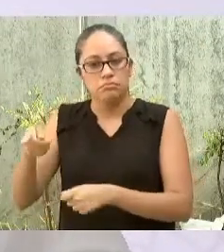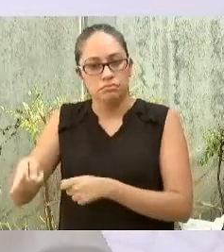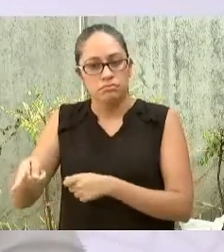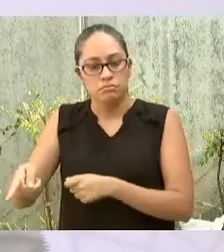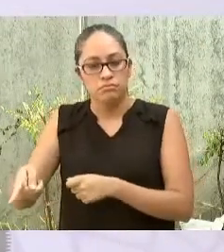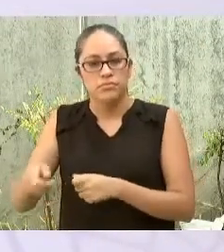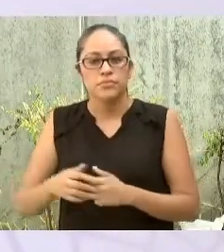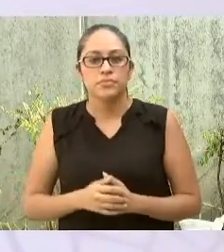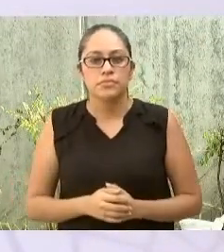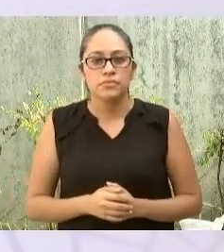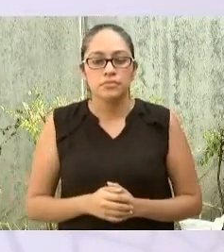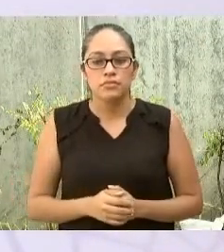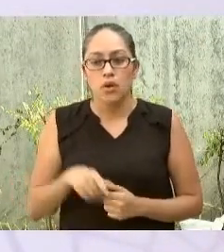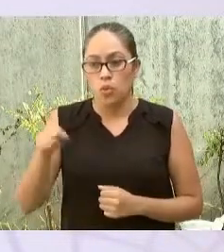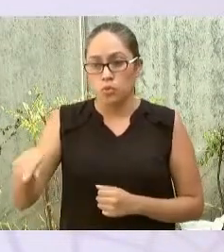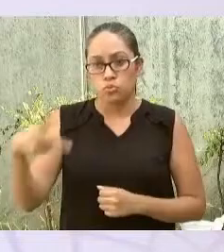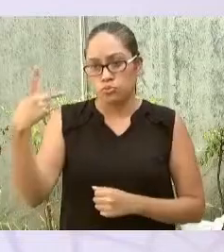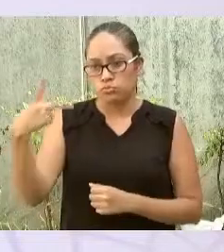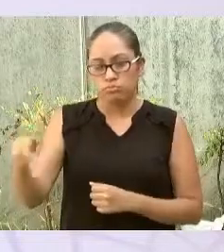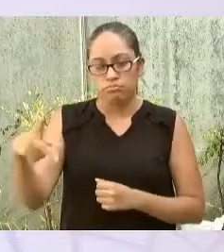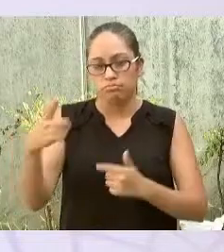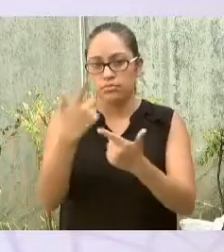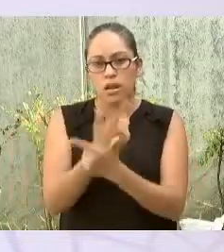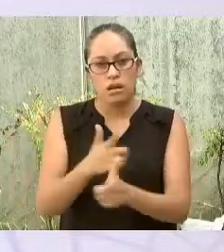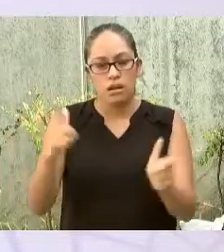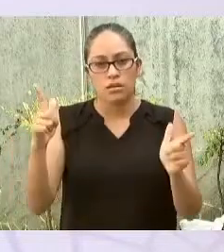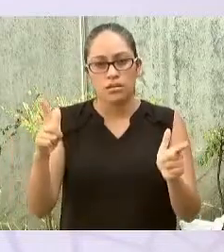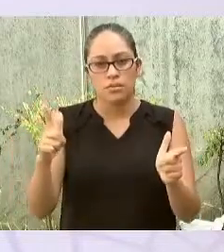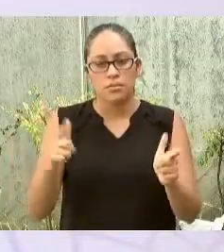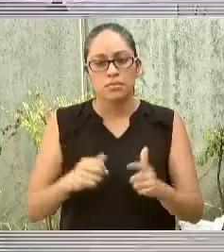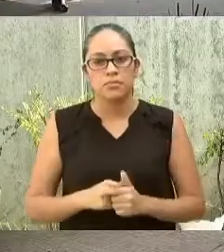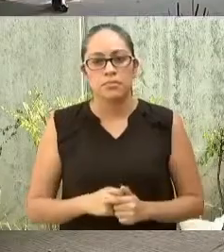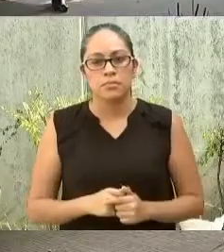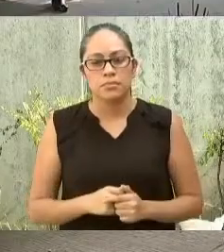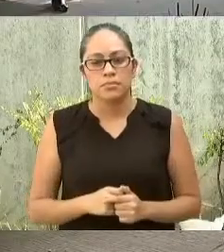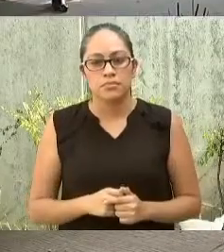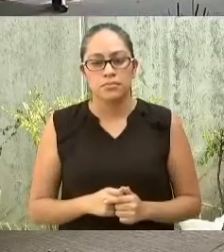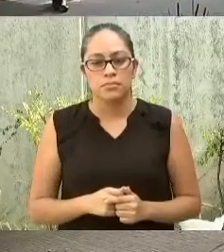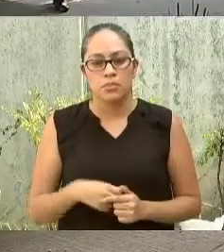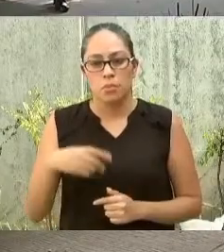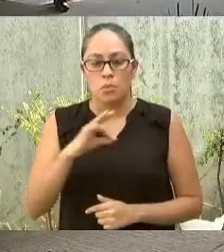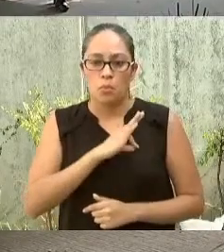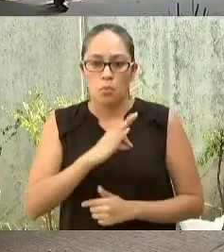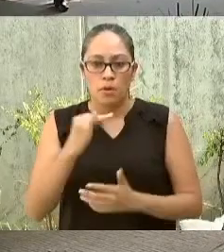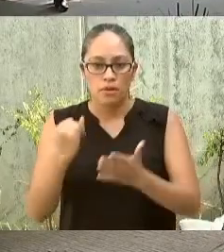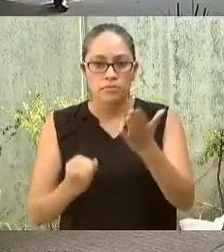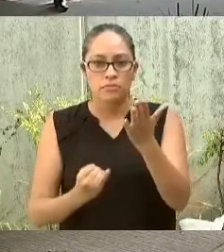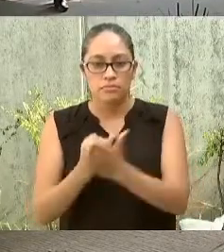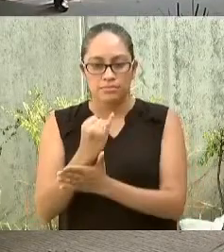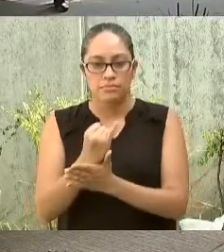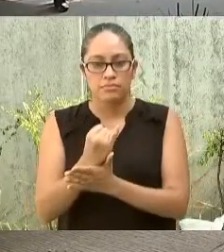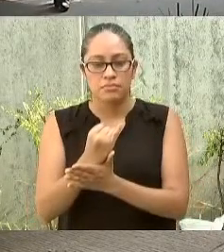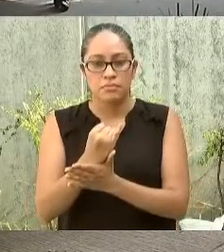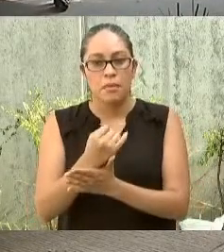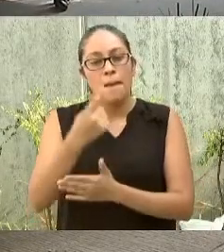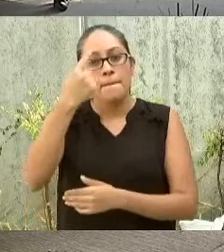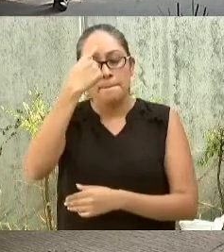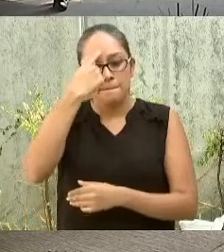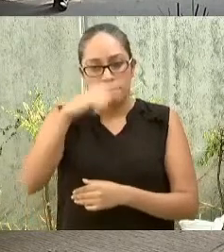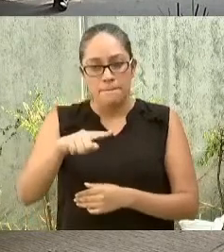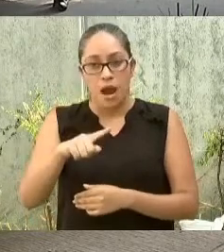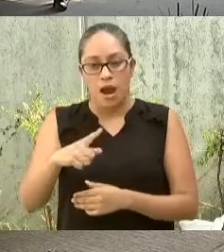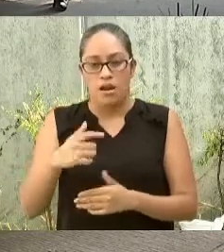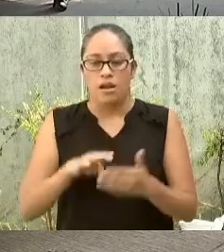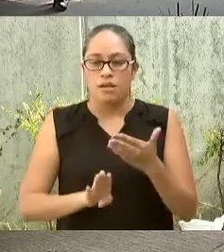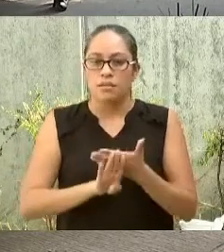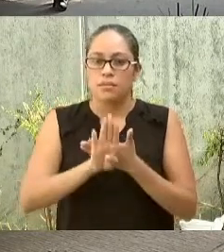para que con absoluta libertad se actúe y que no haya impunidad, que no haya